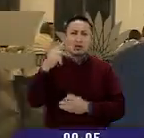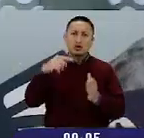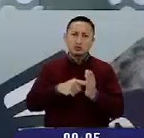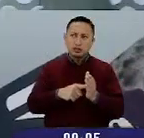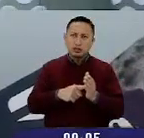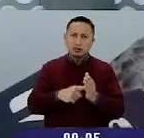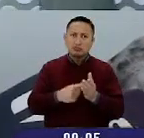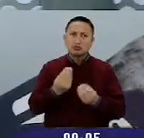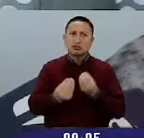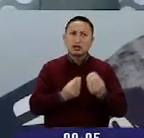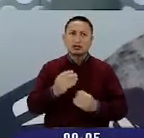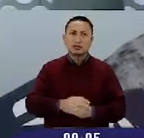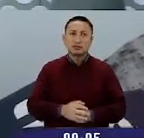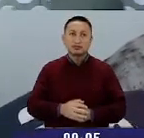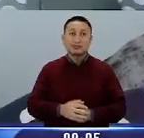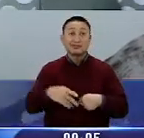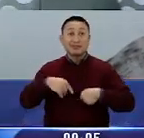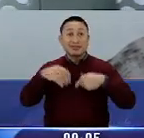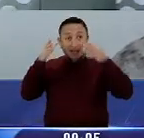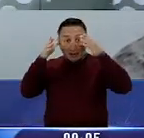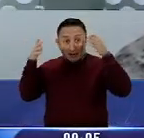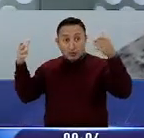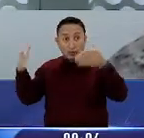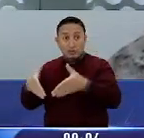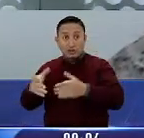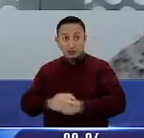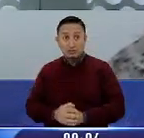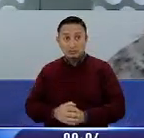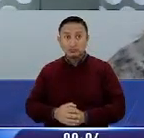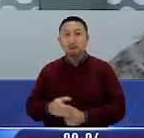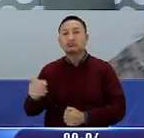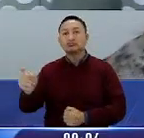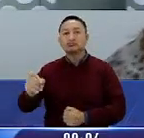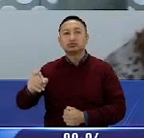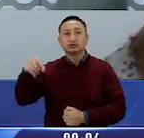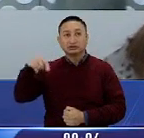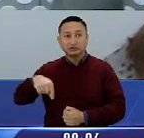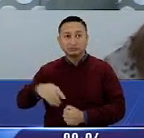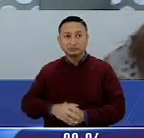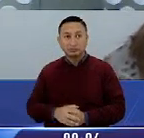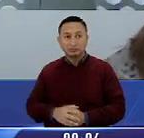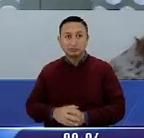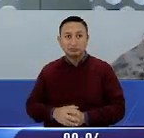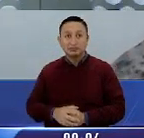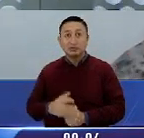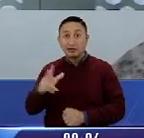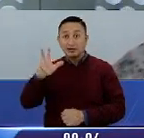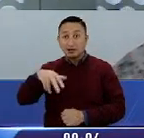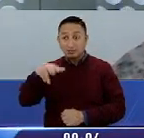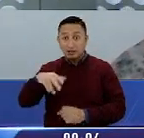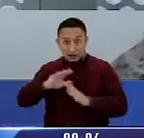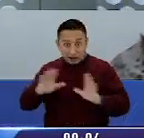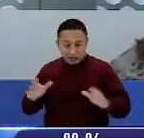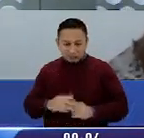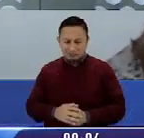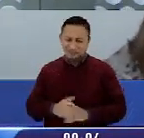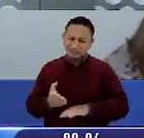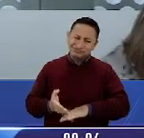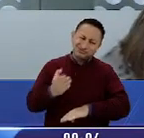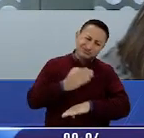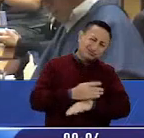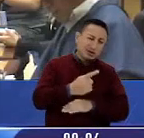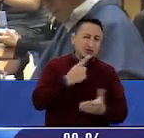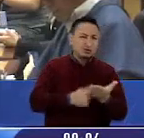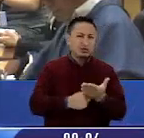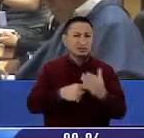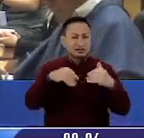esto. Pero la focalización adecuada será absolutamente necesaria, pero adecuada, y eso no se puede hacer en 3 meses. Hay que hacer un estudio serio y